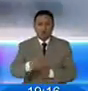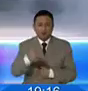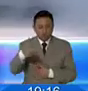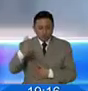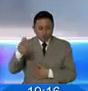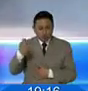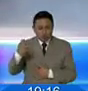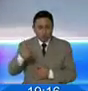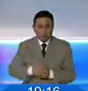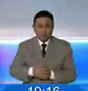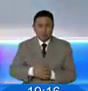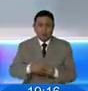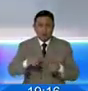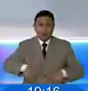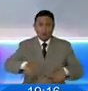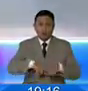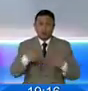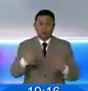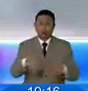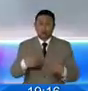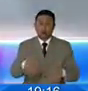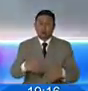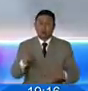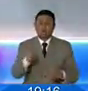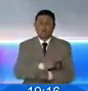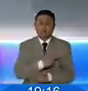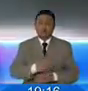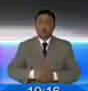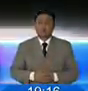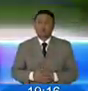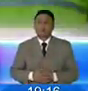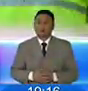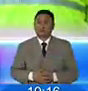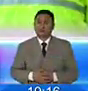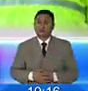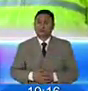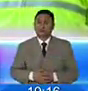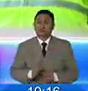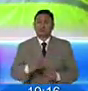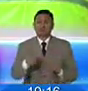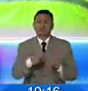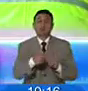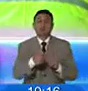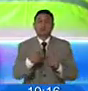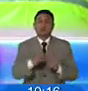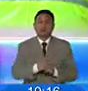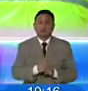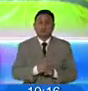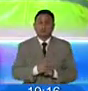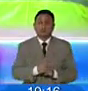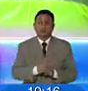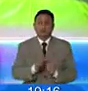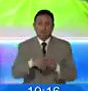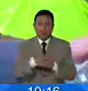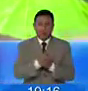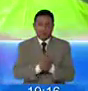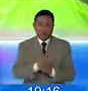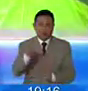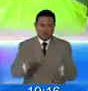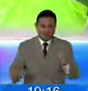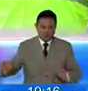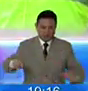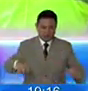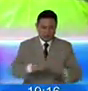de edad en situaciones comprometedoras. Este ciudadano, aprovechando de la caridad de las